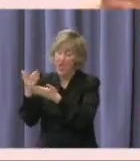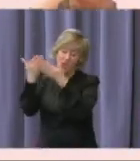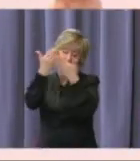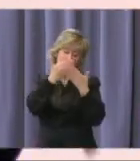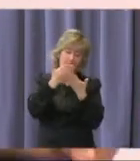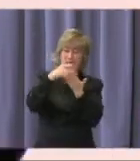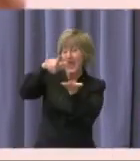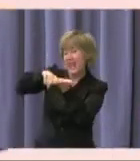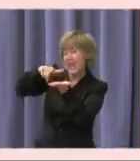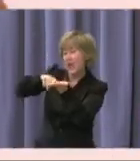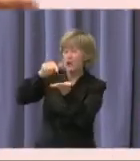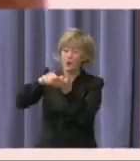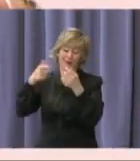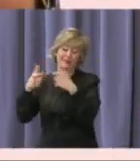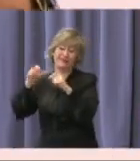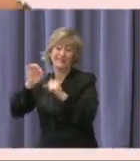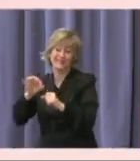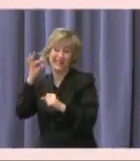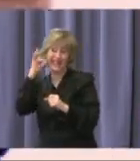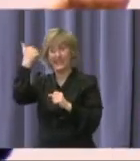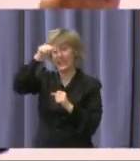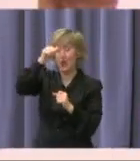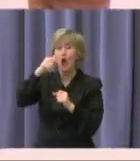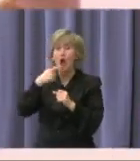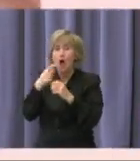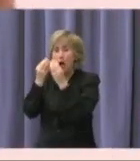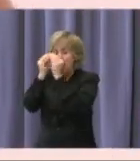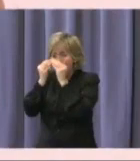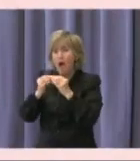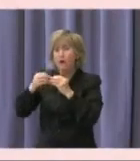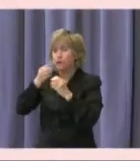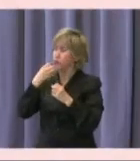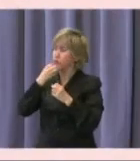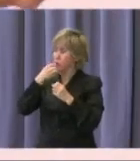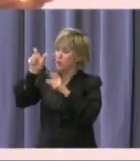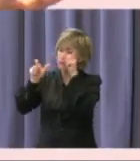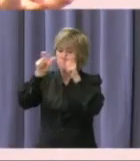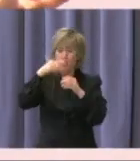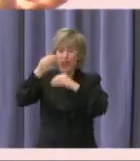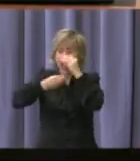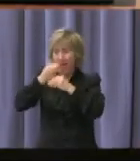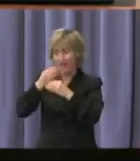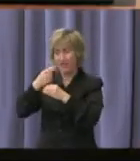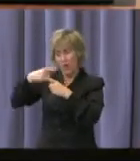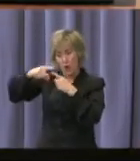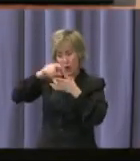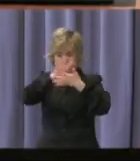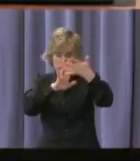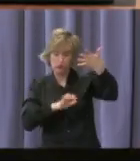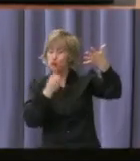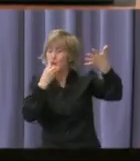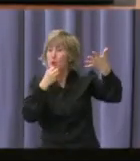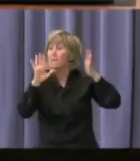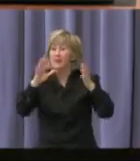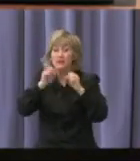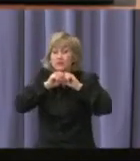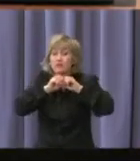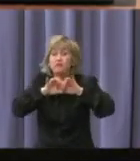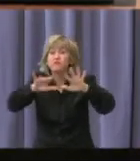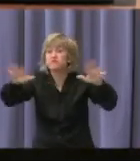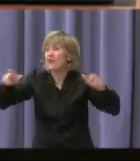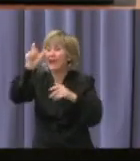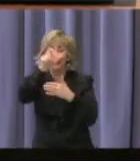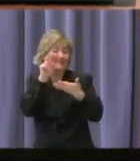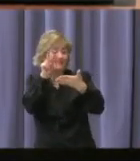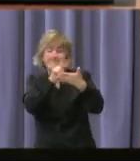desde la perspectiva de género y hay trabajos magníficos que no han llegado al público en general para ver que el lenguaje inclusivo va mucho más